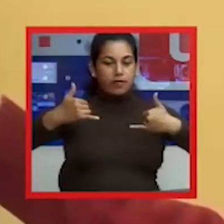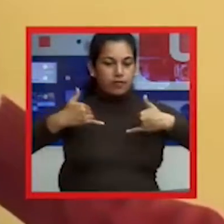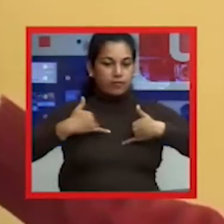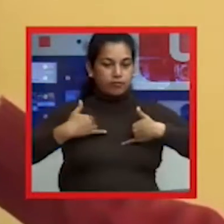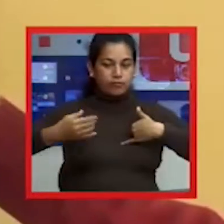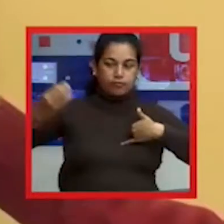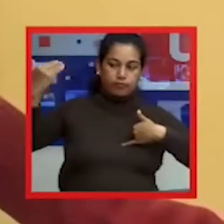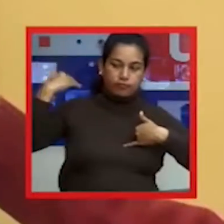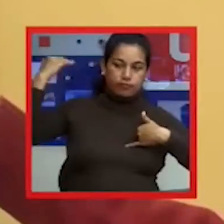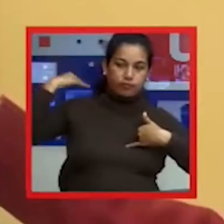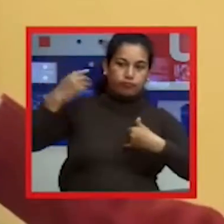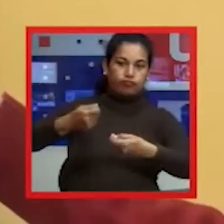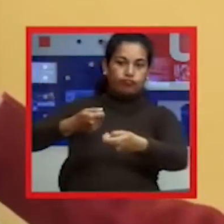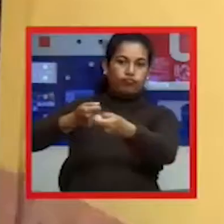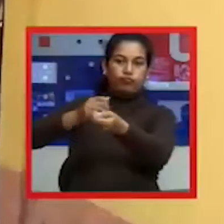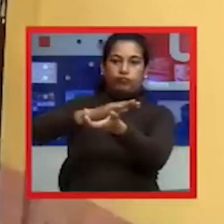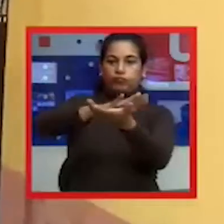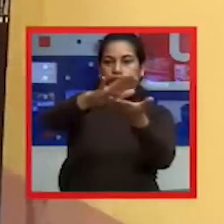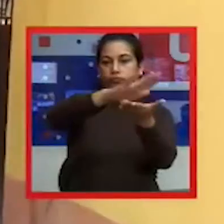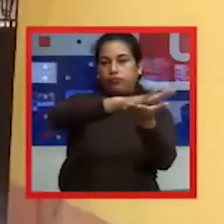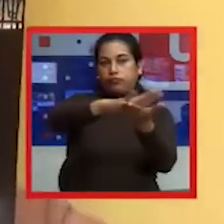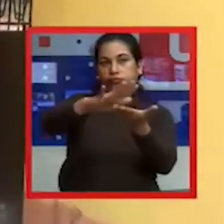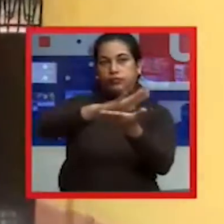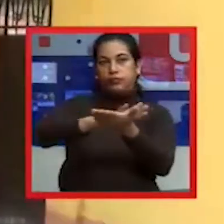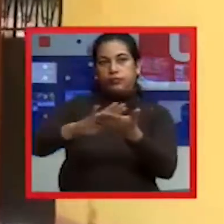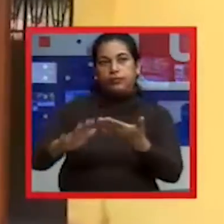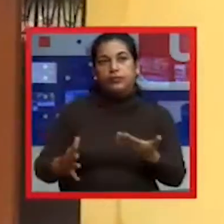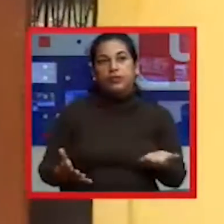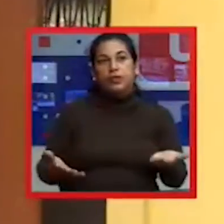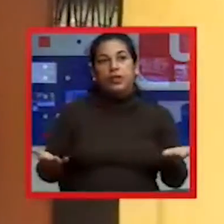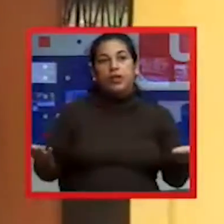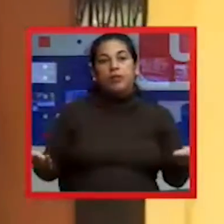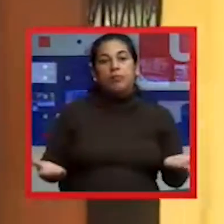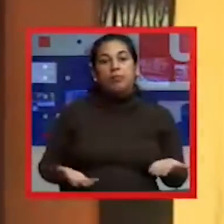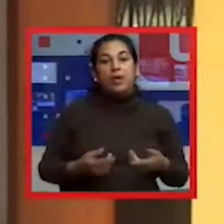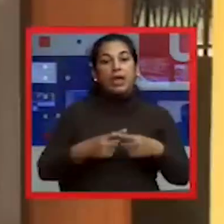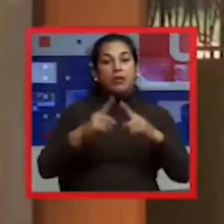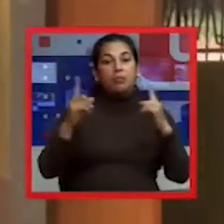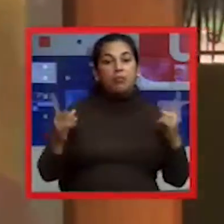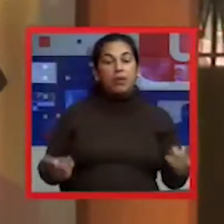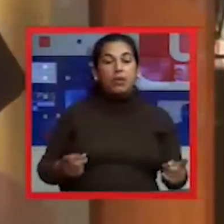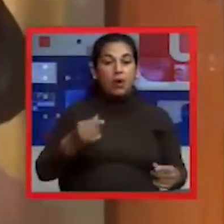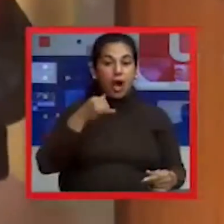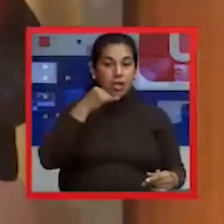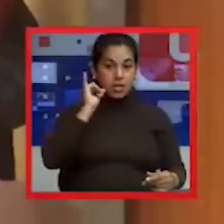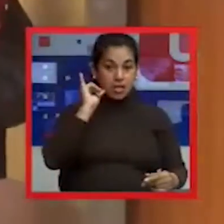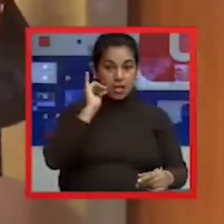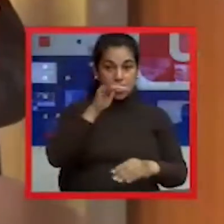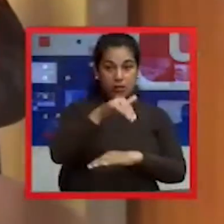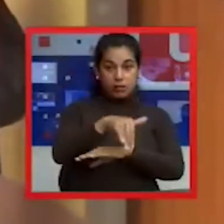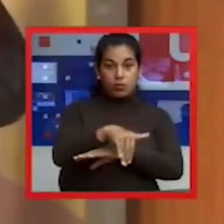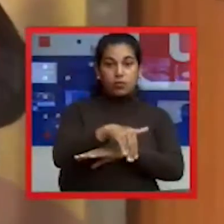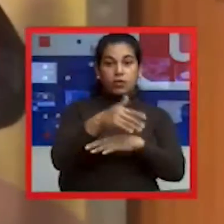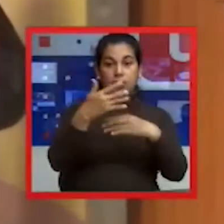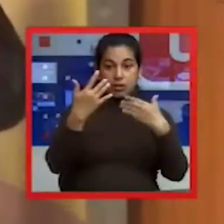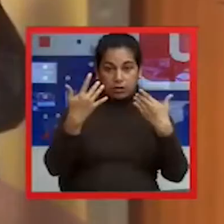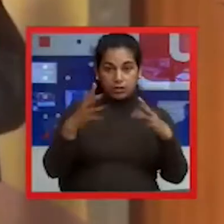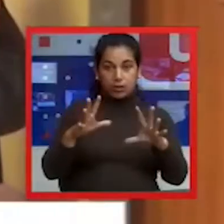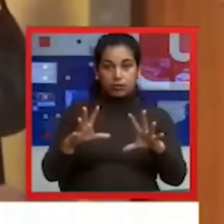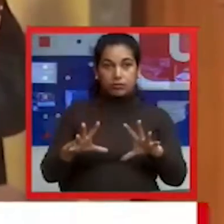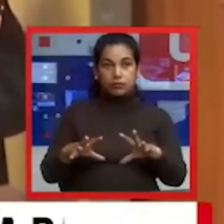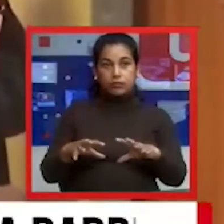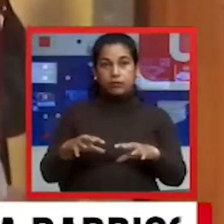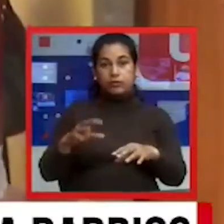haya negocios e instituciones, se pueda habilitar. Sin embargo, desde el día de ayer en la noche ya se ha procedido a hacer el traslado